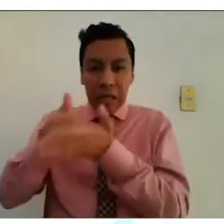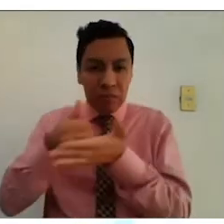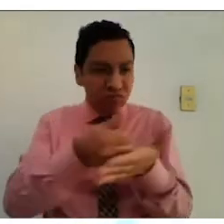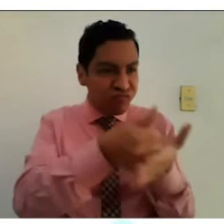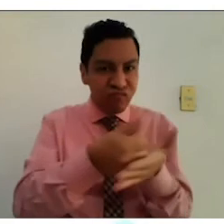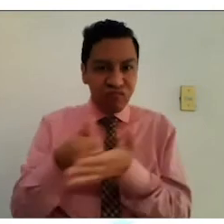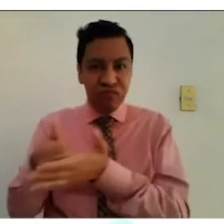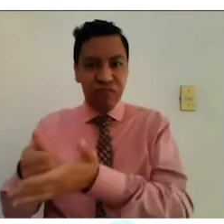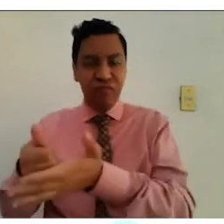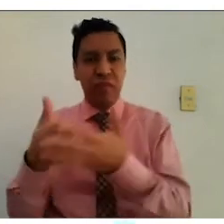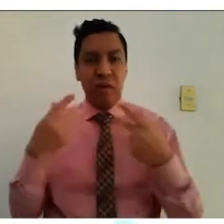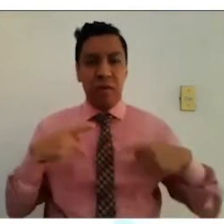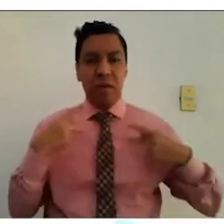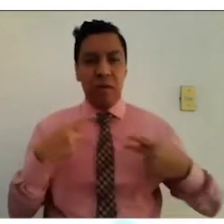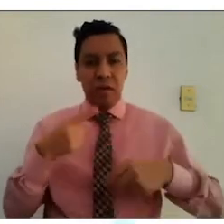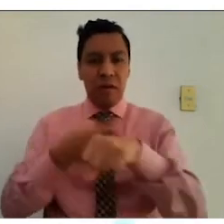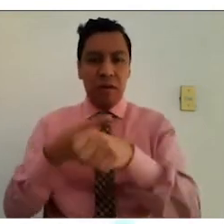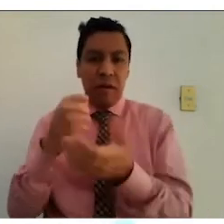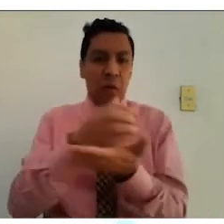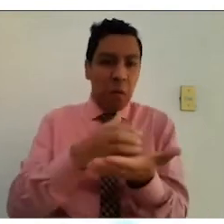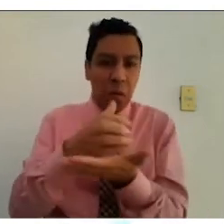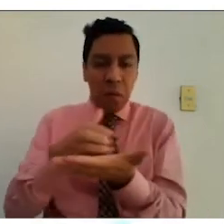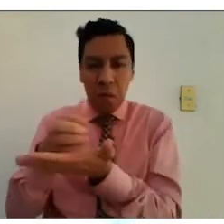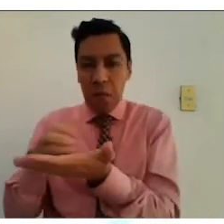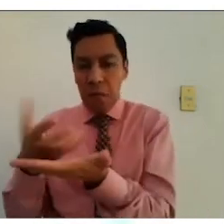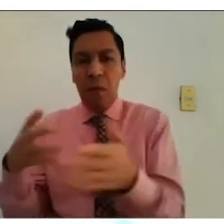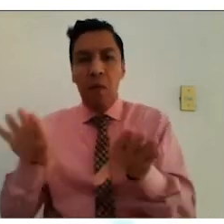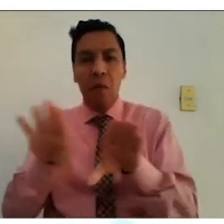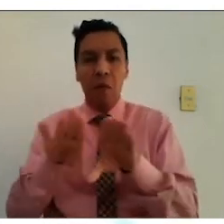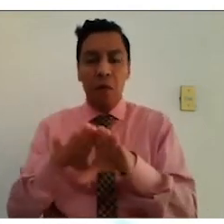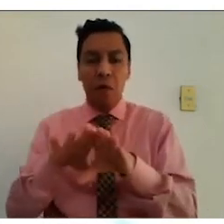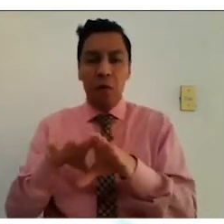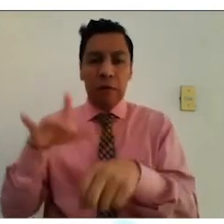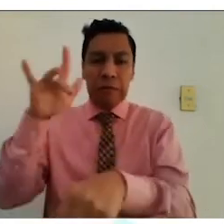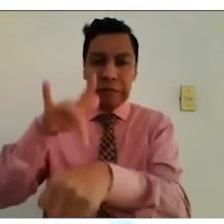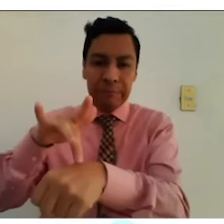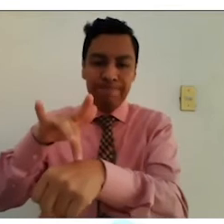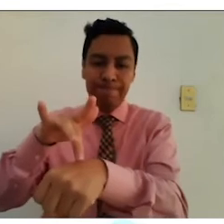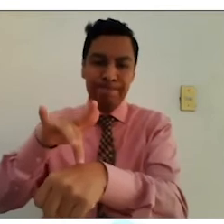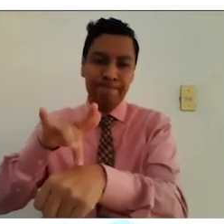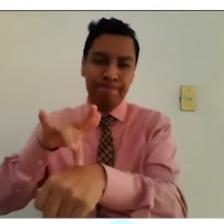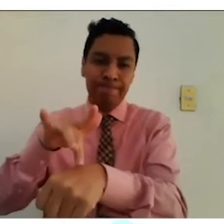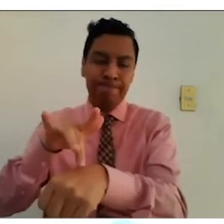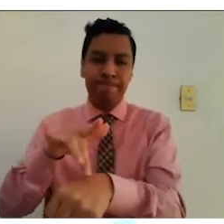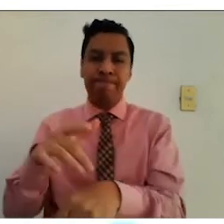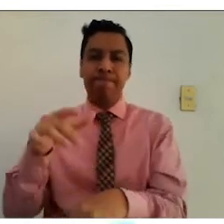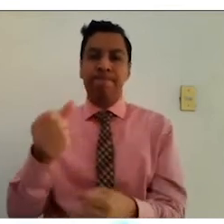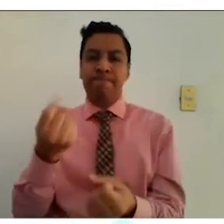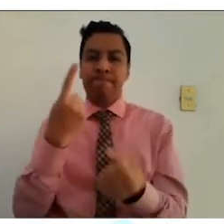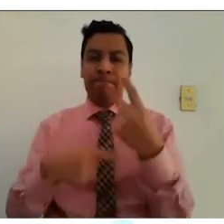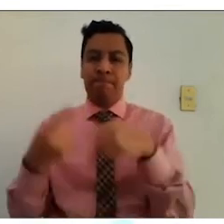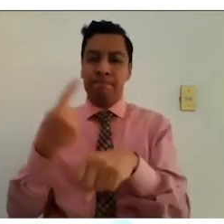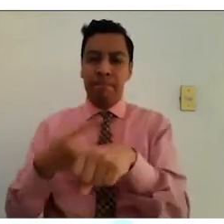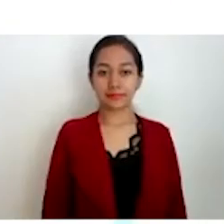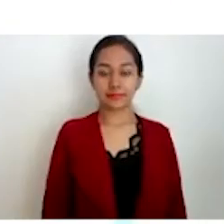tratando de ayudar a esta población, dentro de esta población, a la gente que está padeciendo esta enfermedad, ¿no?